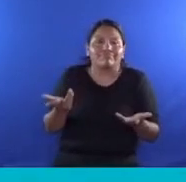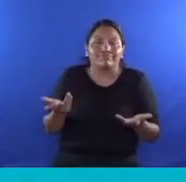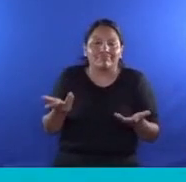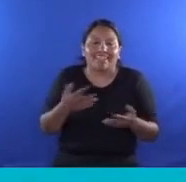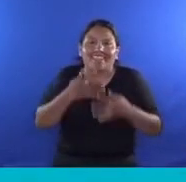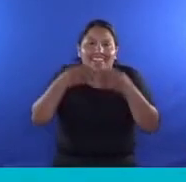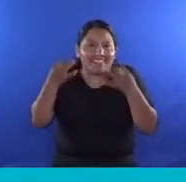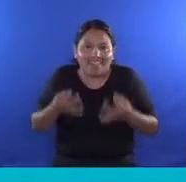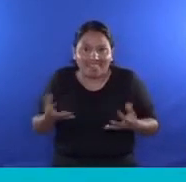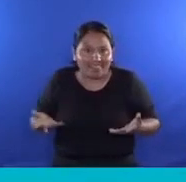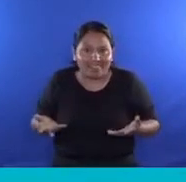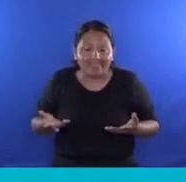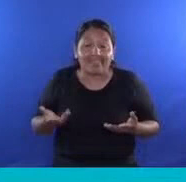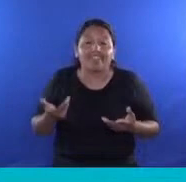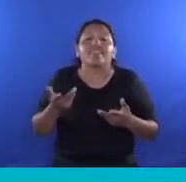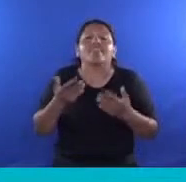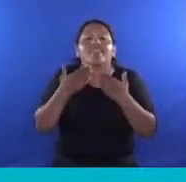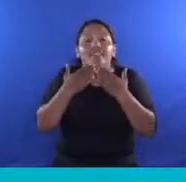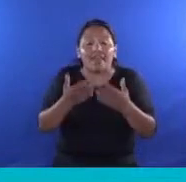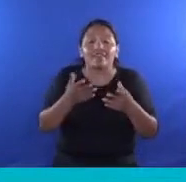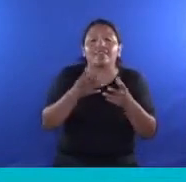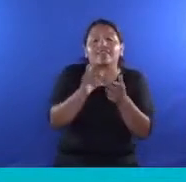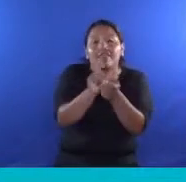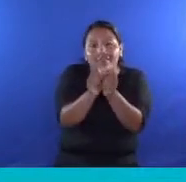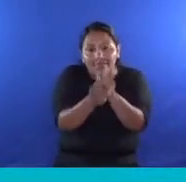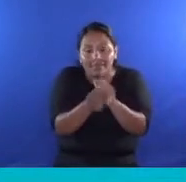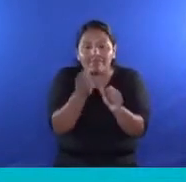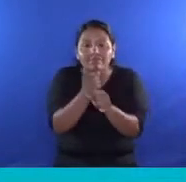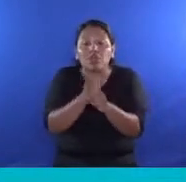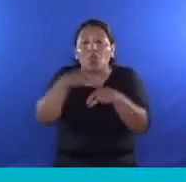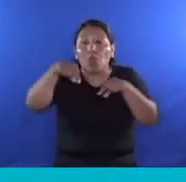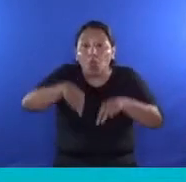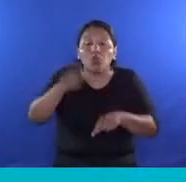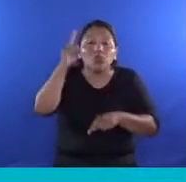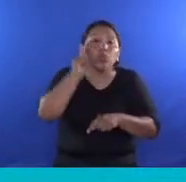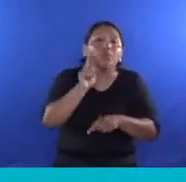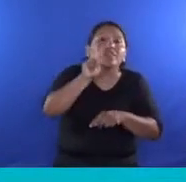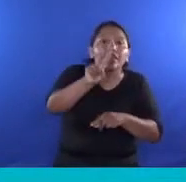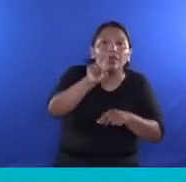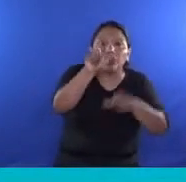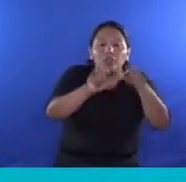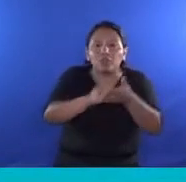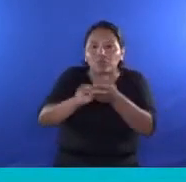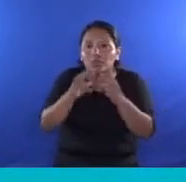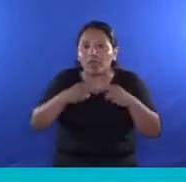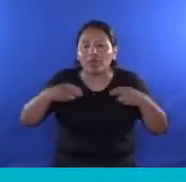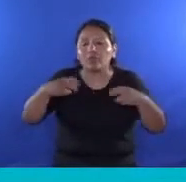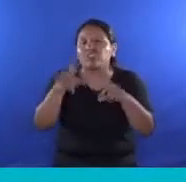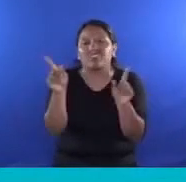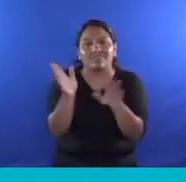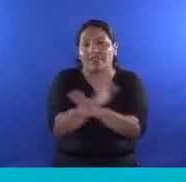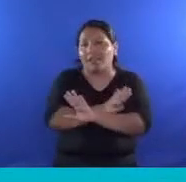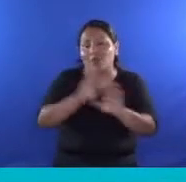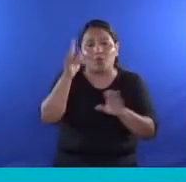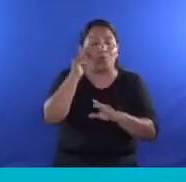Inobjetablemente, a partir del trabajo de esta reforma, hoy somos 92 miembros en esta Cámara y no somos más 91. Gracias, señor presidente.